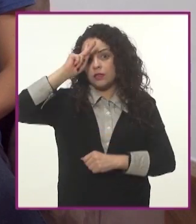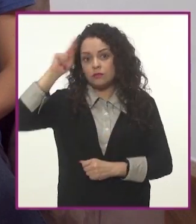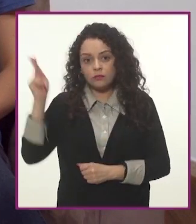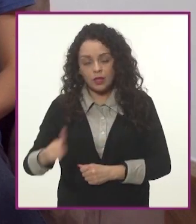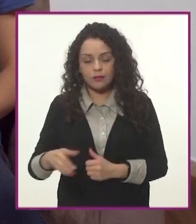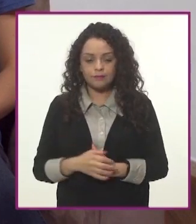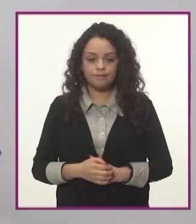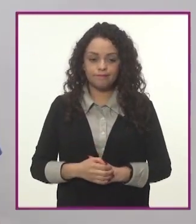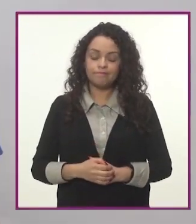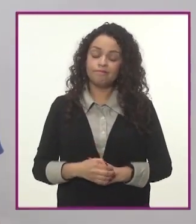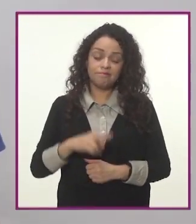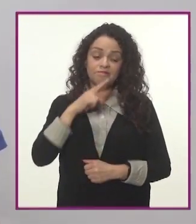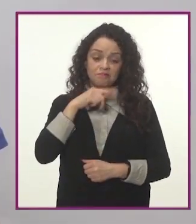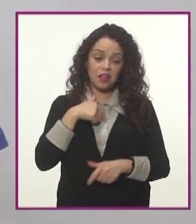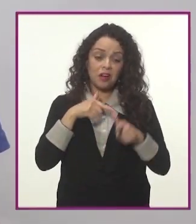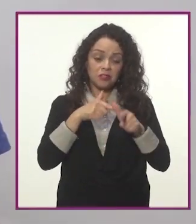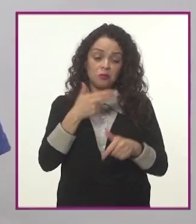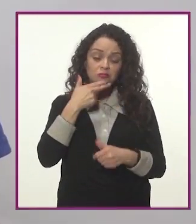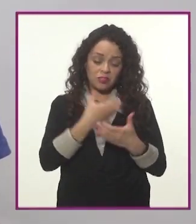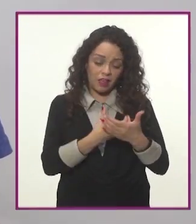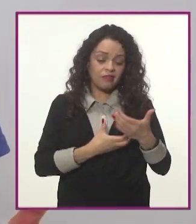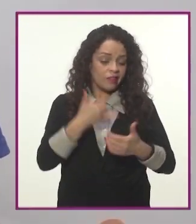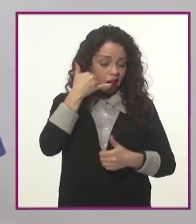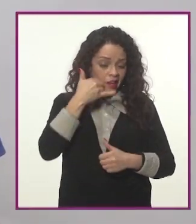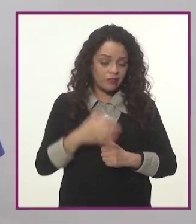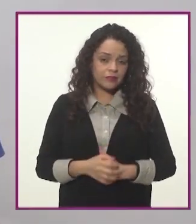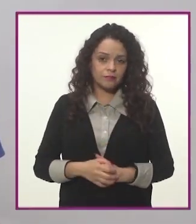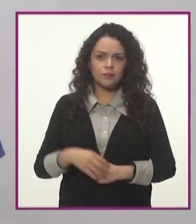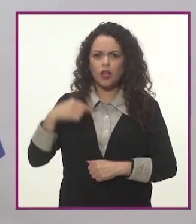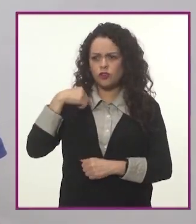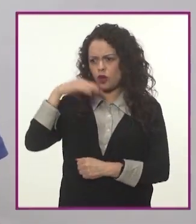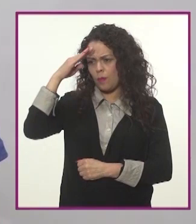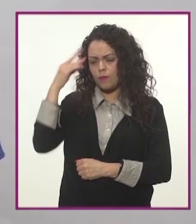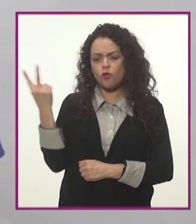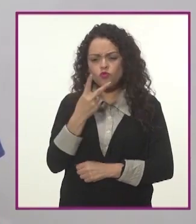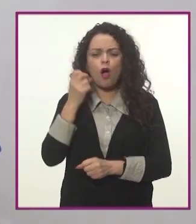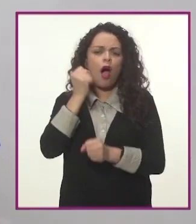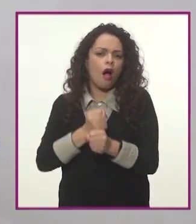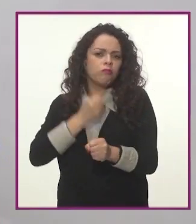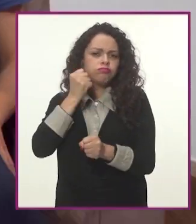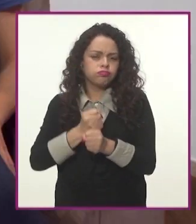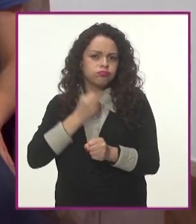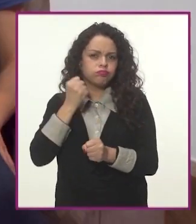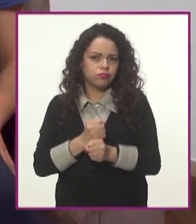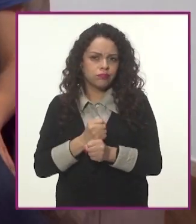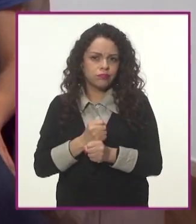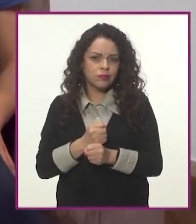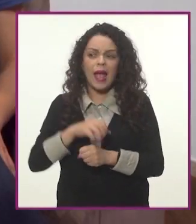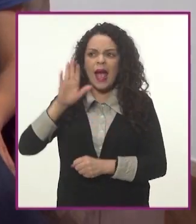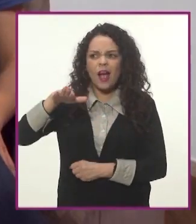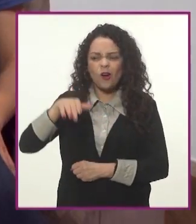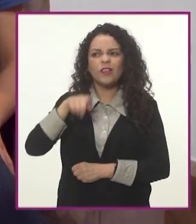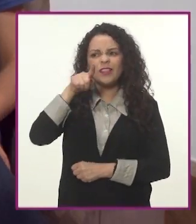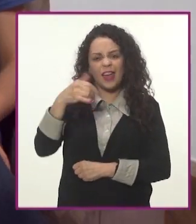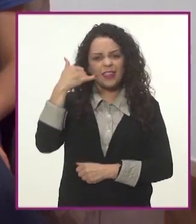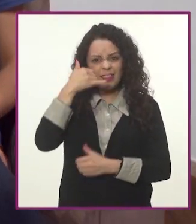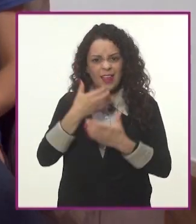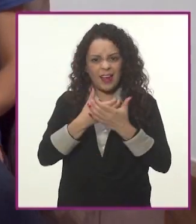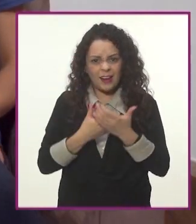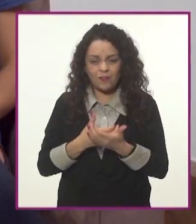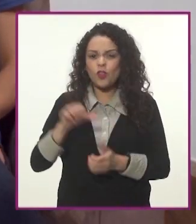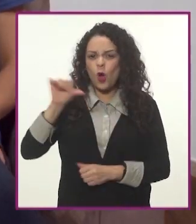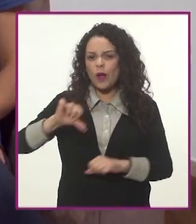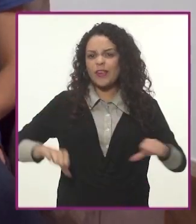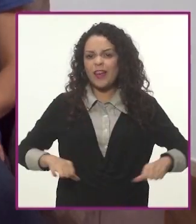con mi teléfono. Pues yo digo que sigas practicando con las dos. Y hablando de teléfonos, ¿sabes cuál va a ser el ejercicio